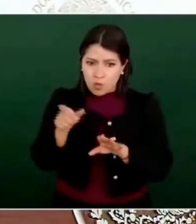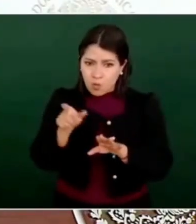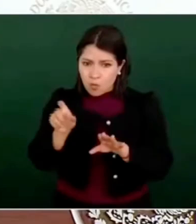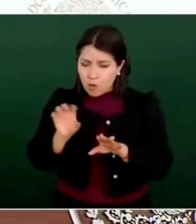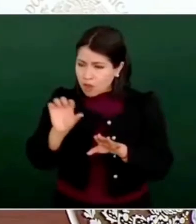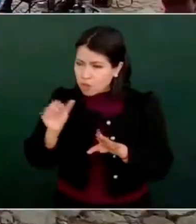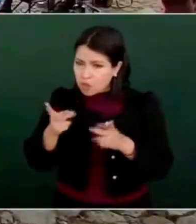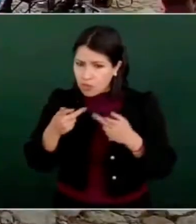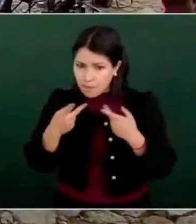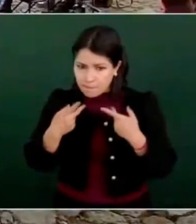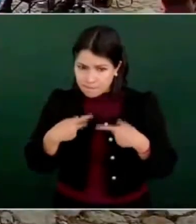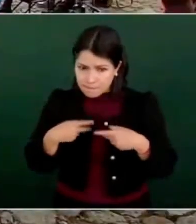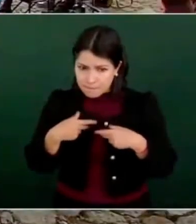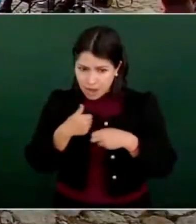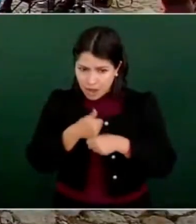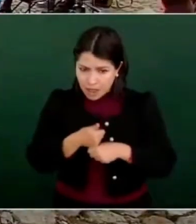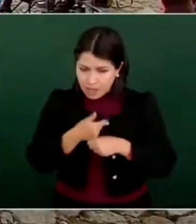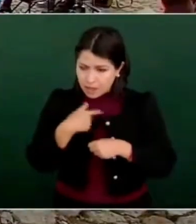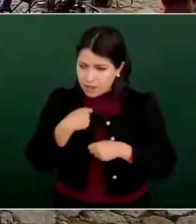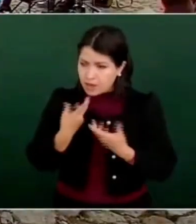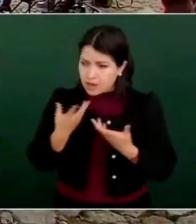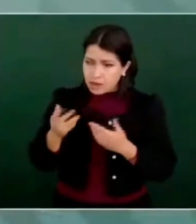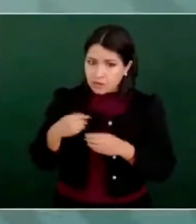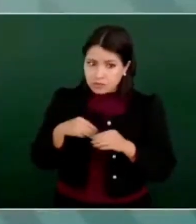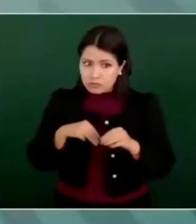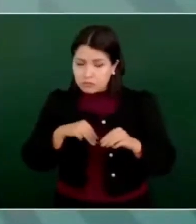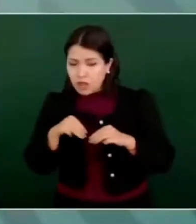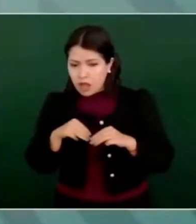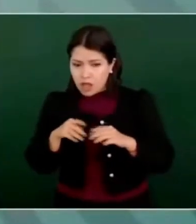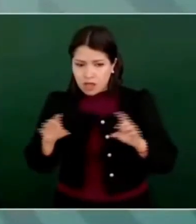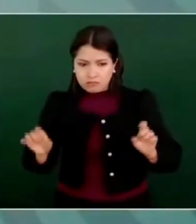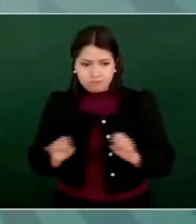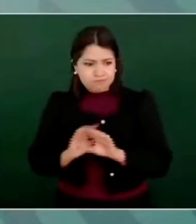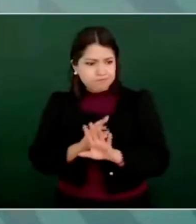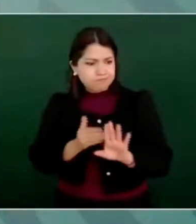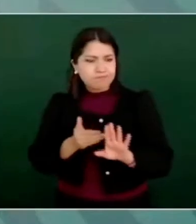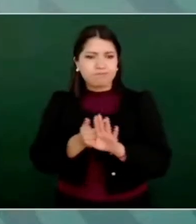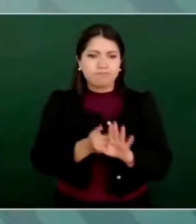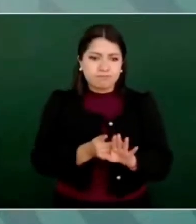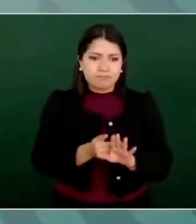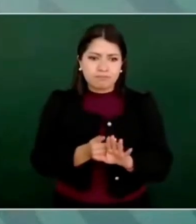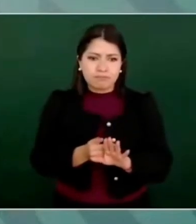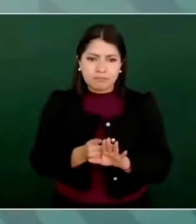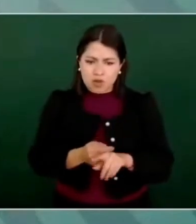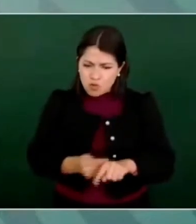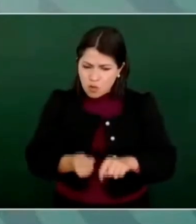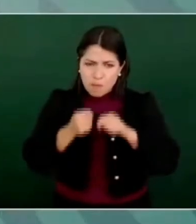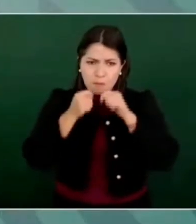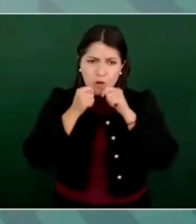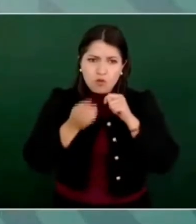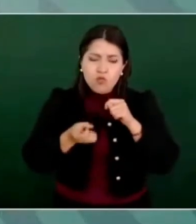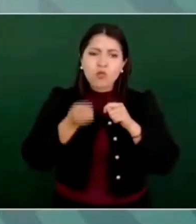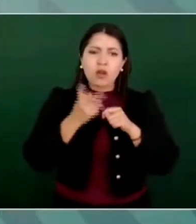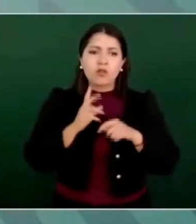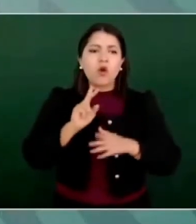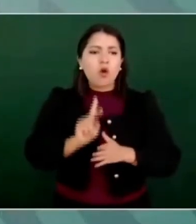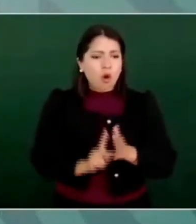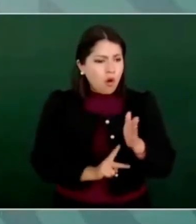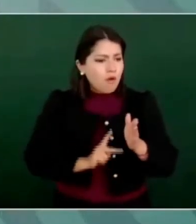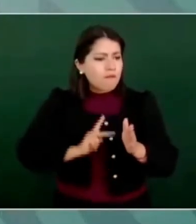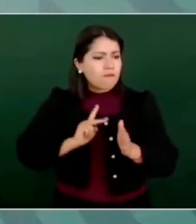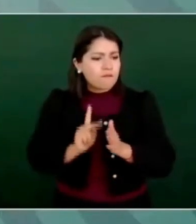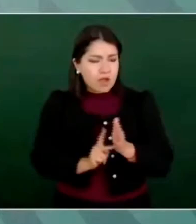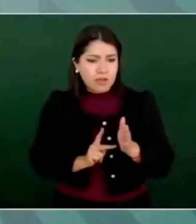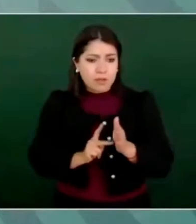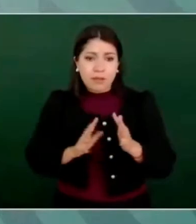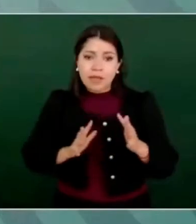la víctima y vuelven una y otra vez. Es la guerra